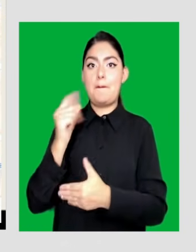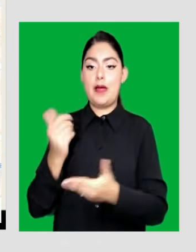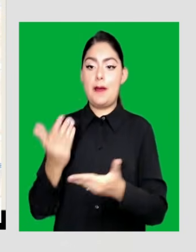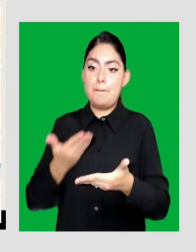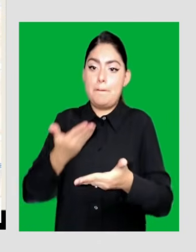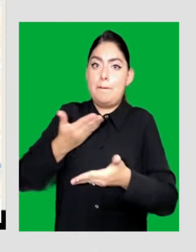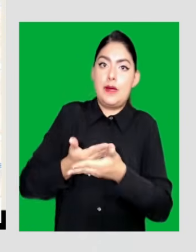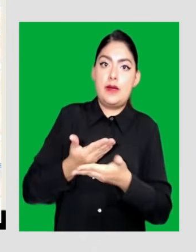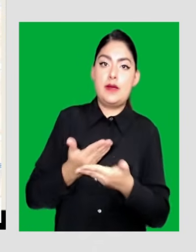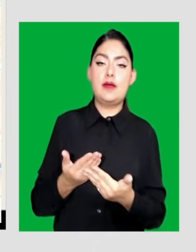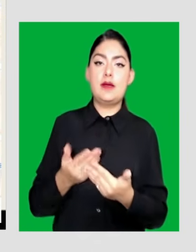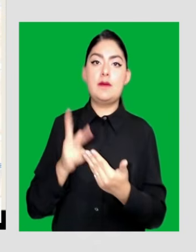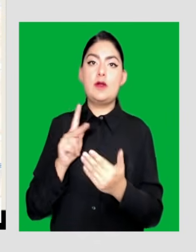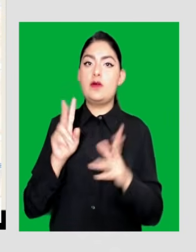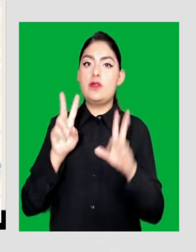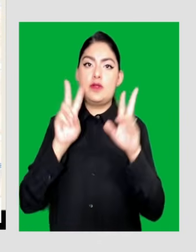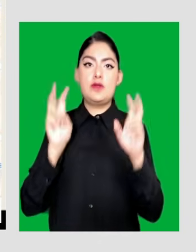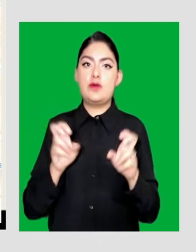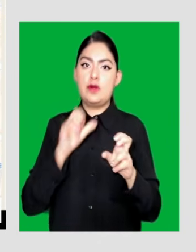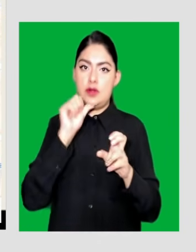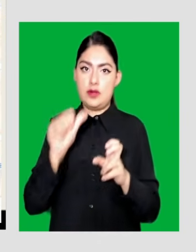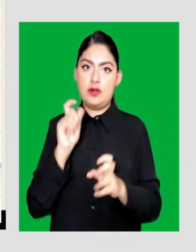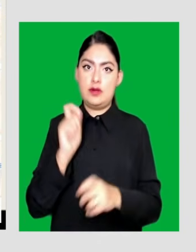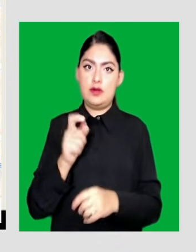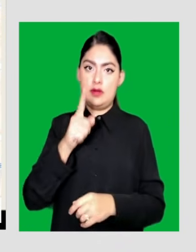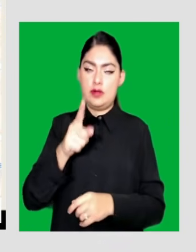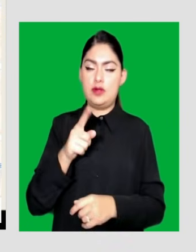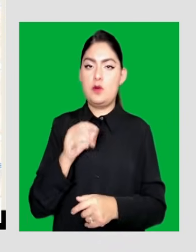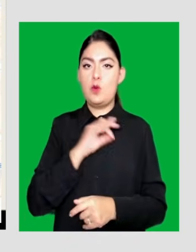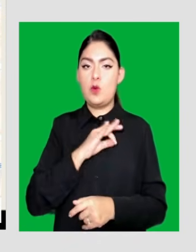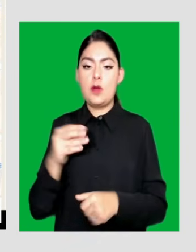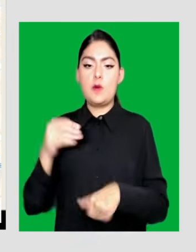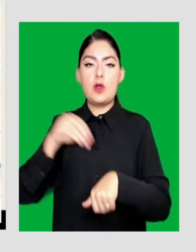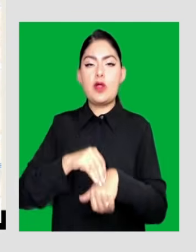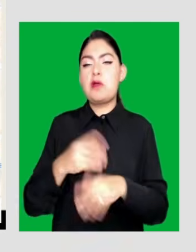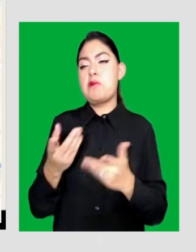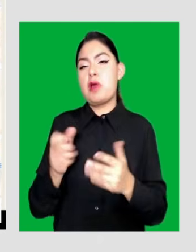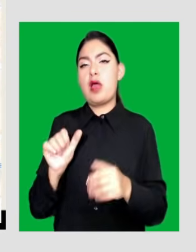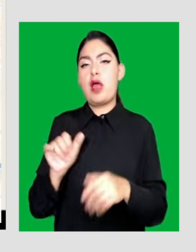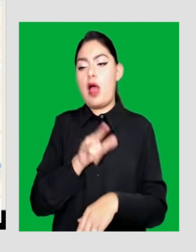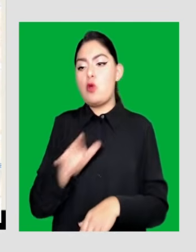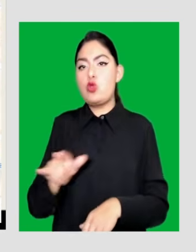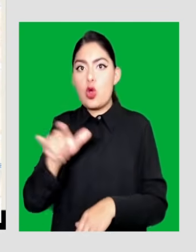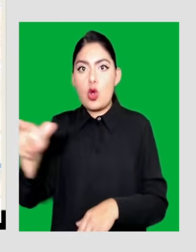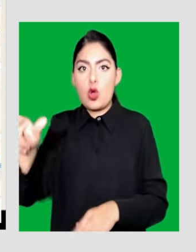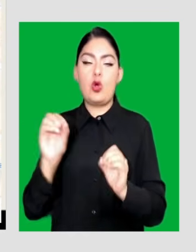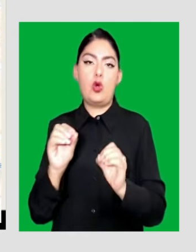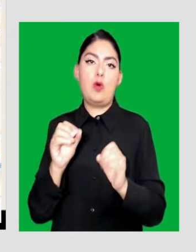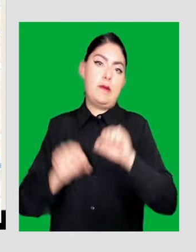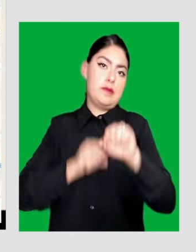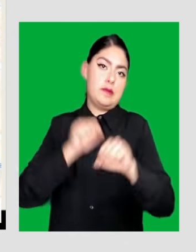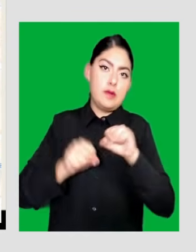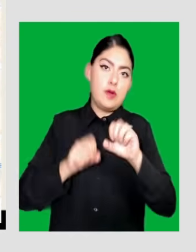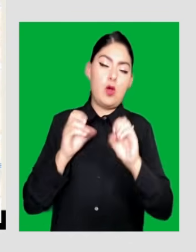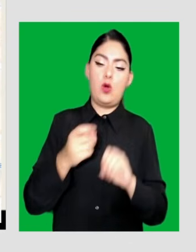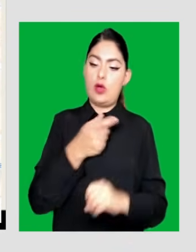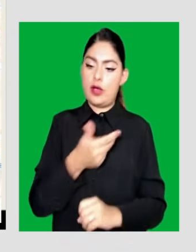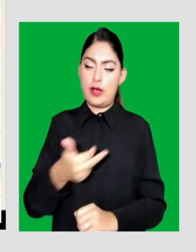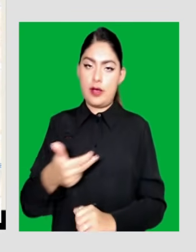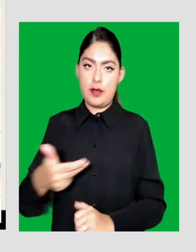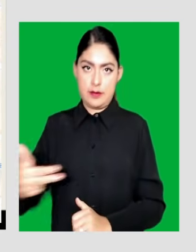En el icono que dice agregar indicaciones, nos va a permitir agregar indicaciones a partir de puntos que ya tenemos